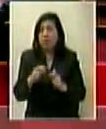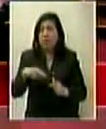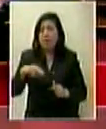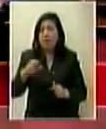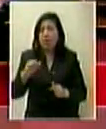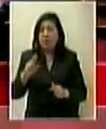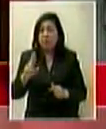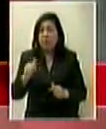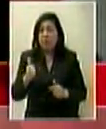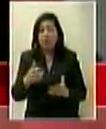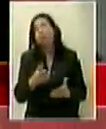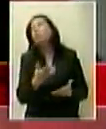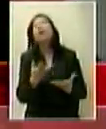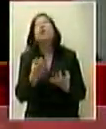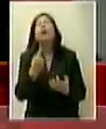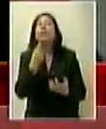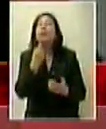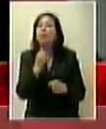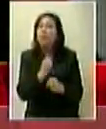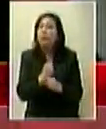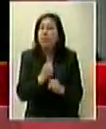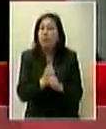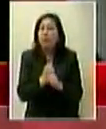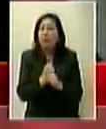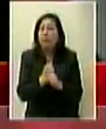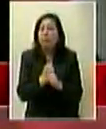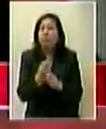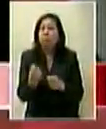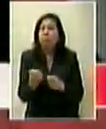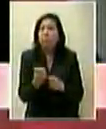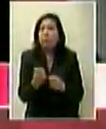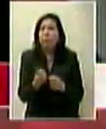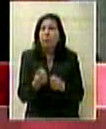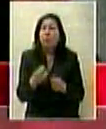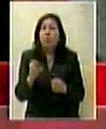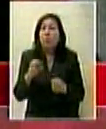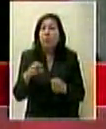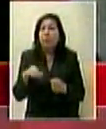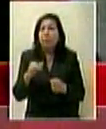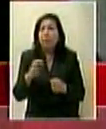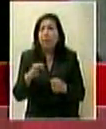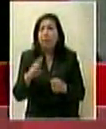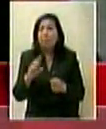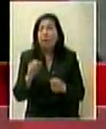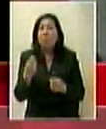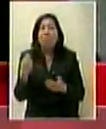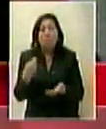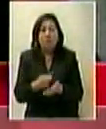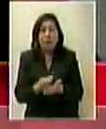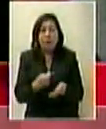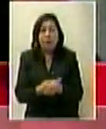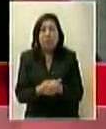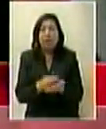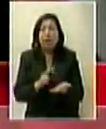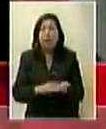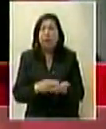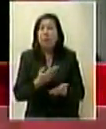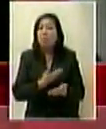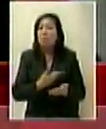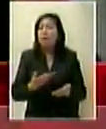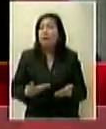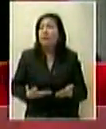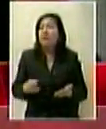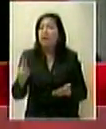Neira, quiero señalar de que estamos trabajando la reactivación de los CODEMIPES y a través de esta tribuna invocamos a los